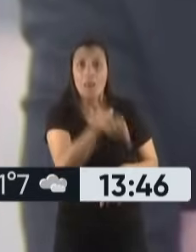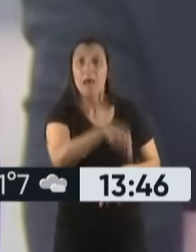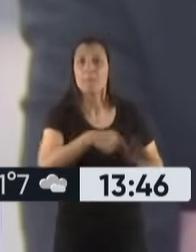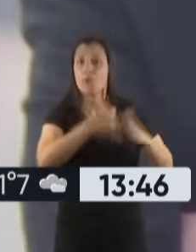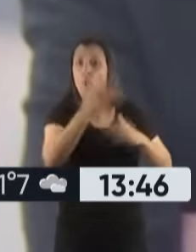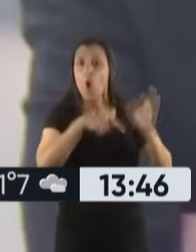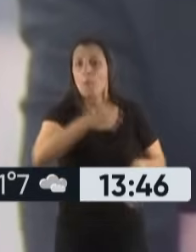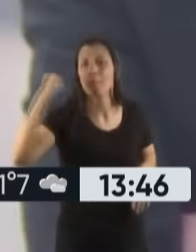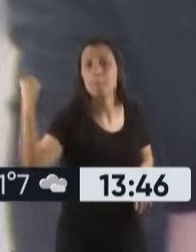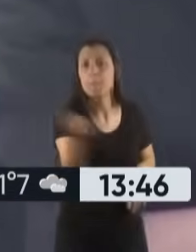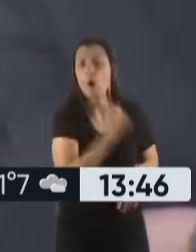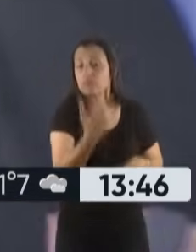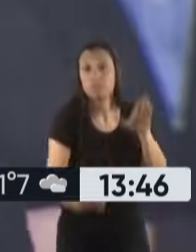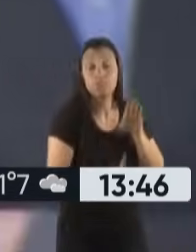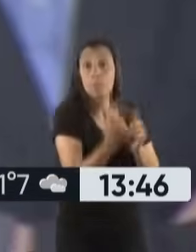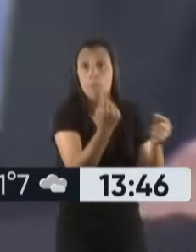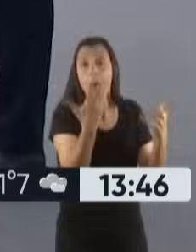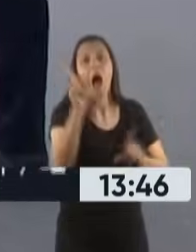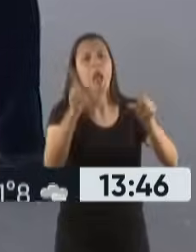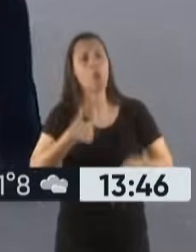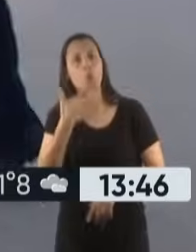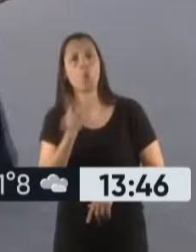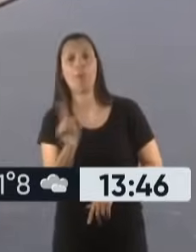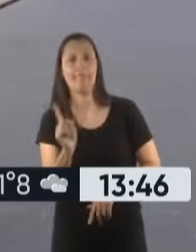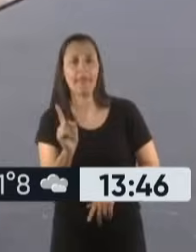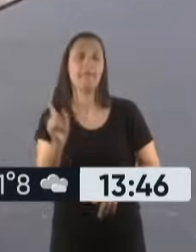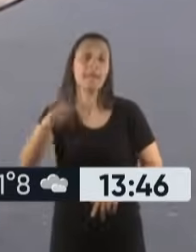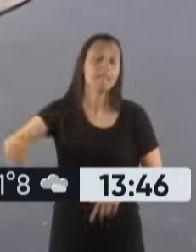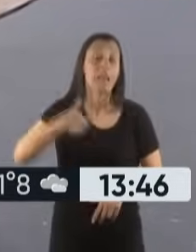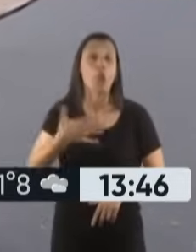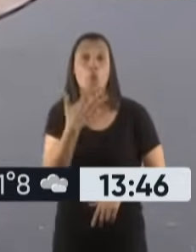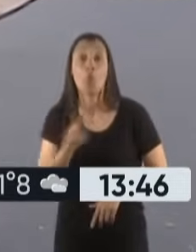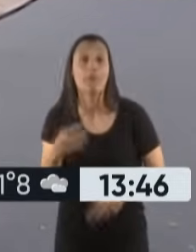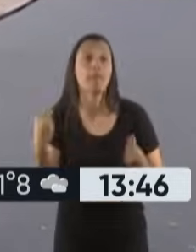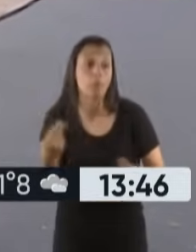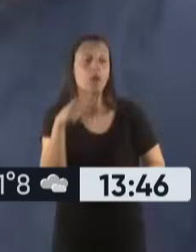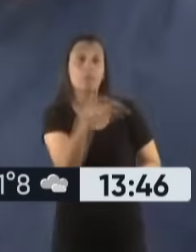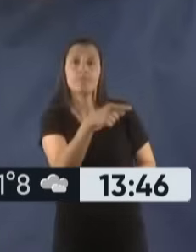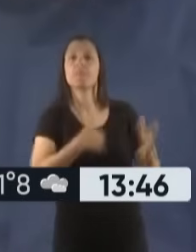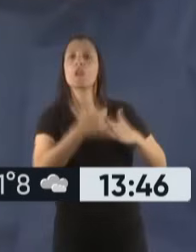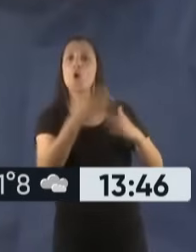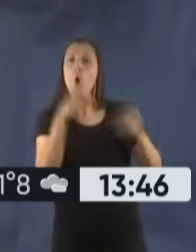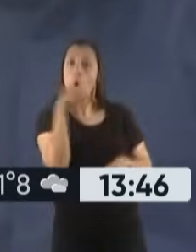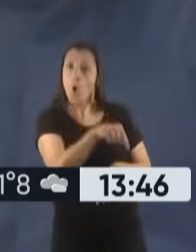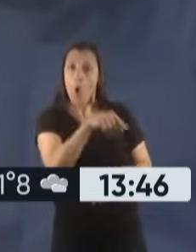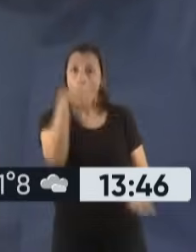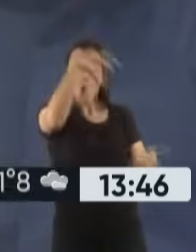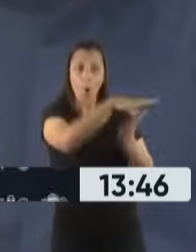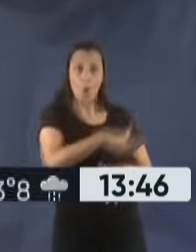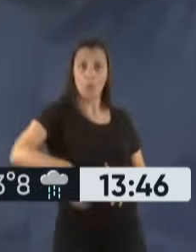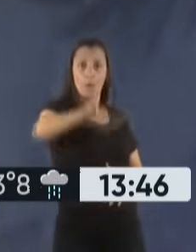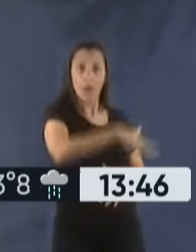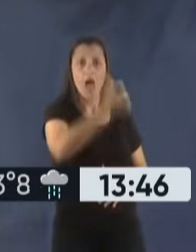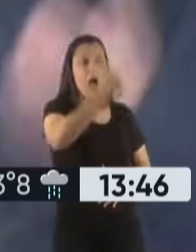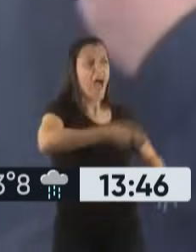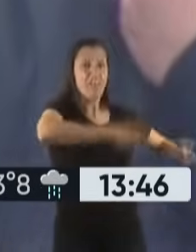es una obra trascendental, tal vez algunos no lo entiendan, porque efectivamente es una obra que... parecen